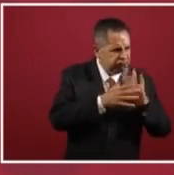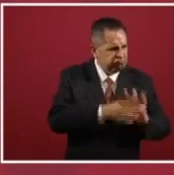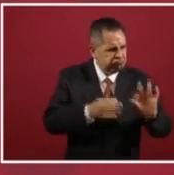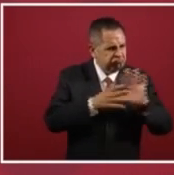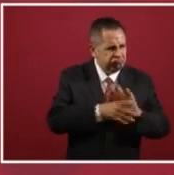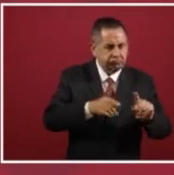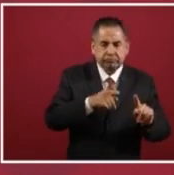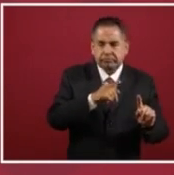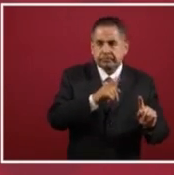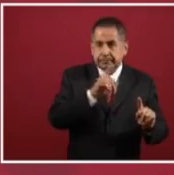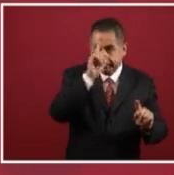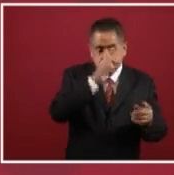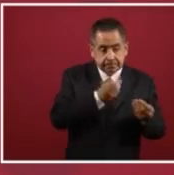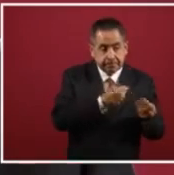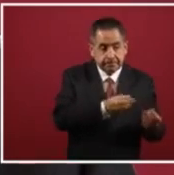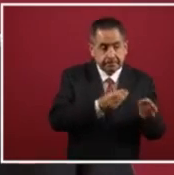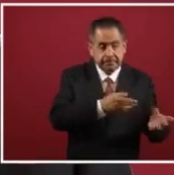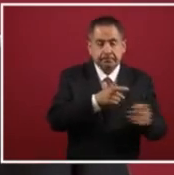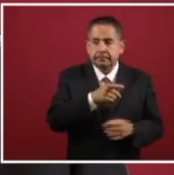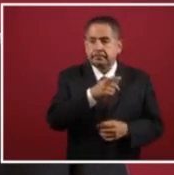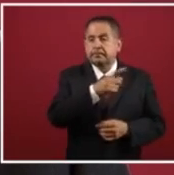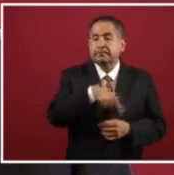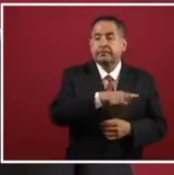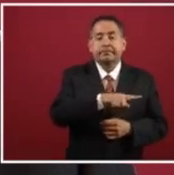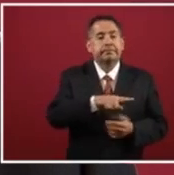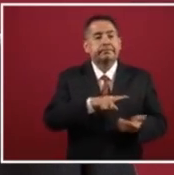a quienes están